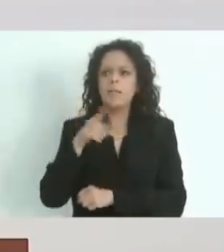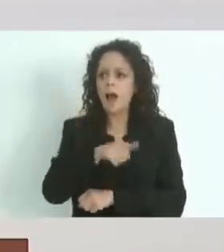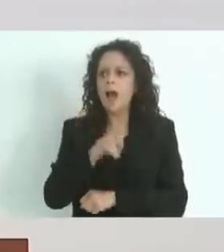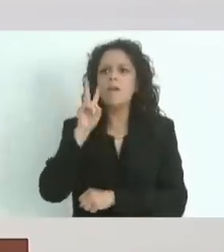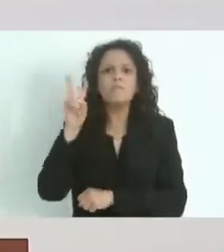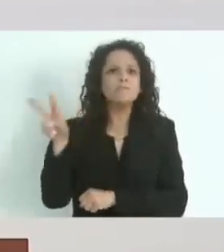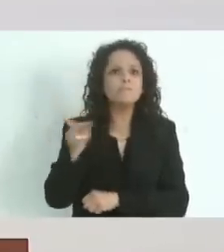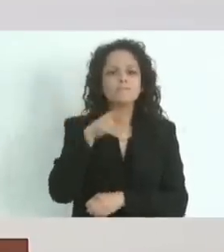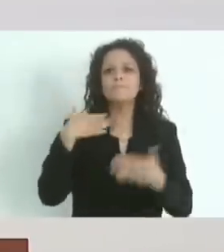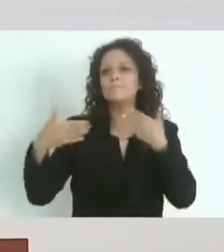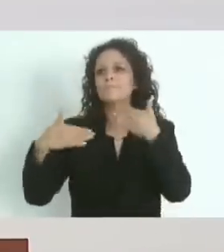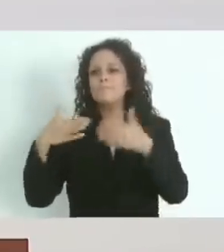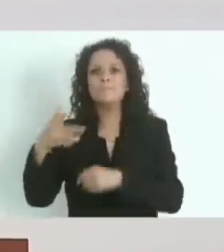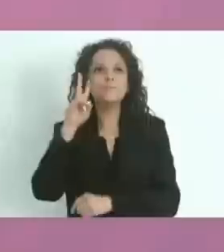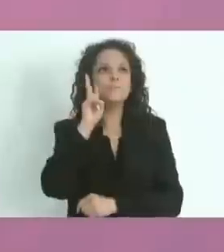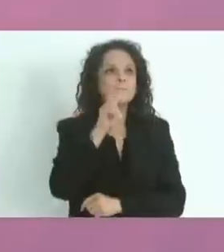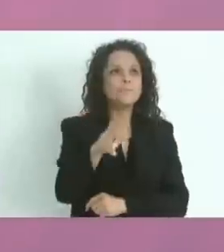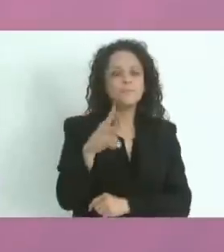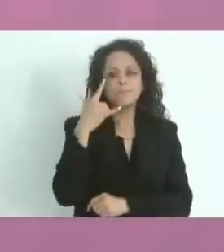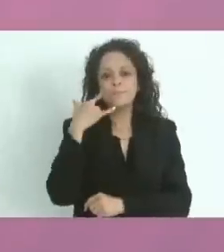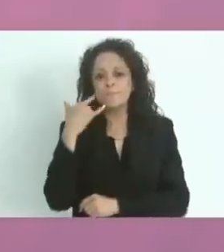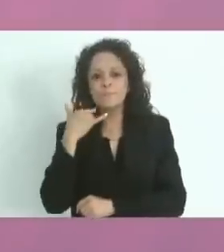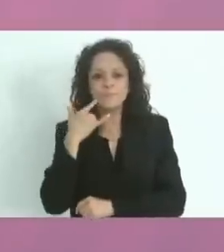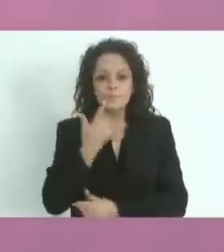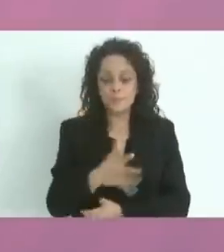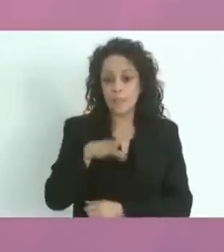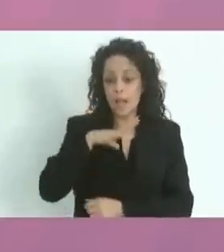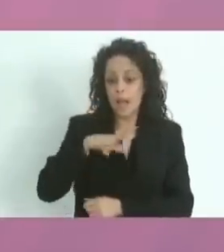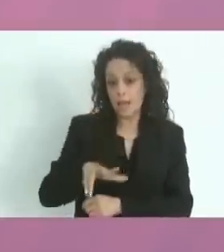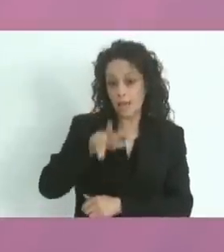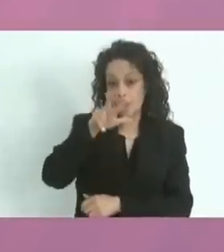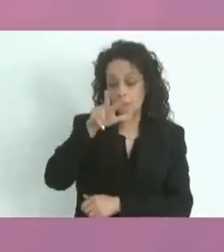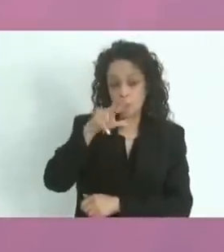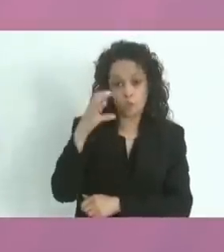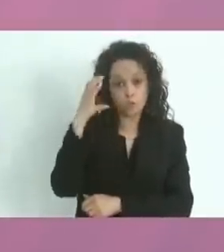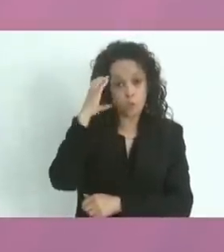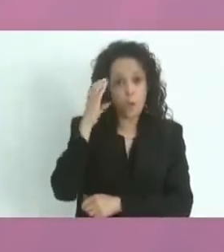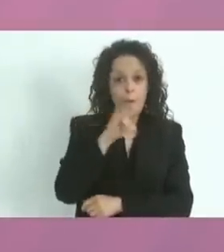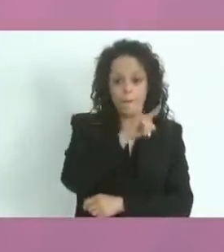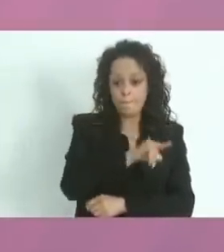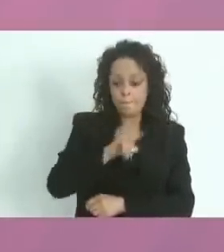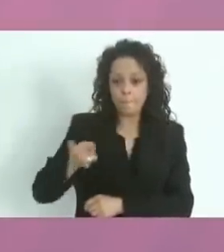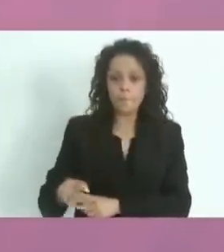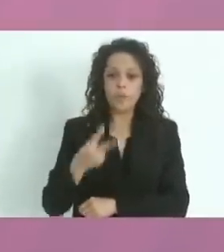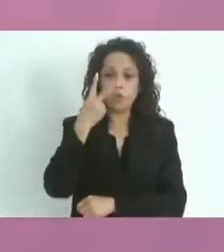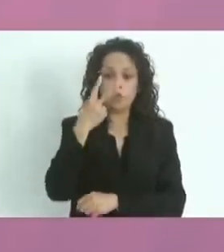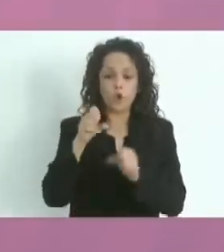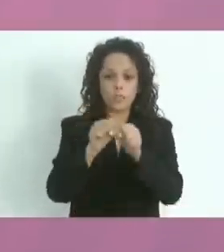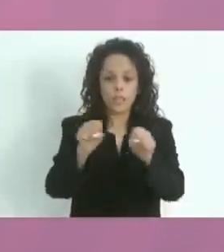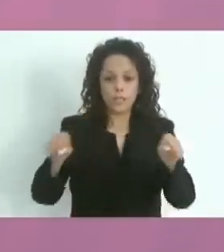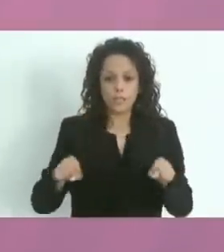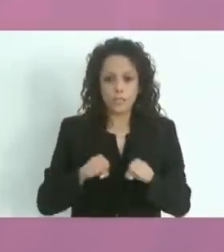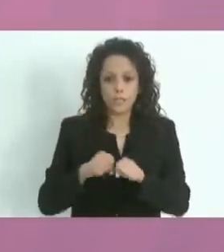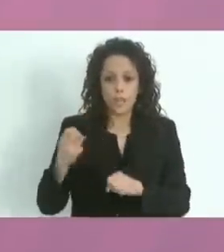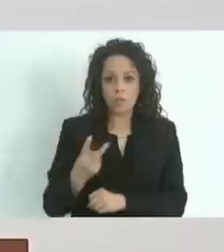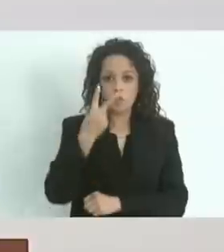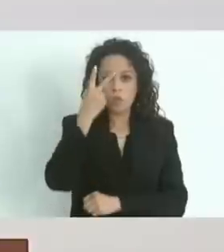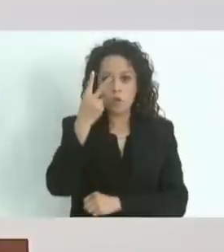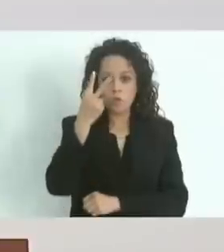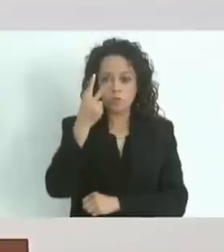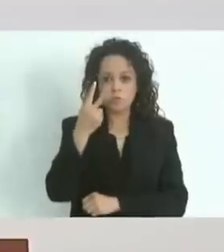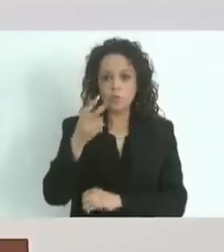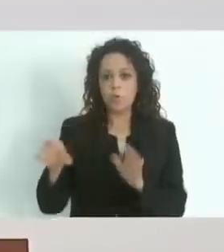un hospital que tendrá 18 camas, dos salas de expulsión, dos quirófanos